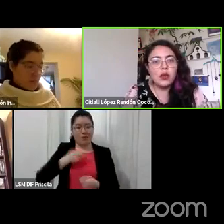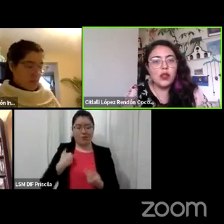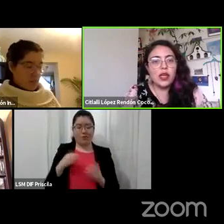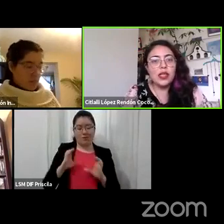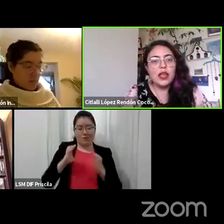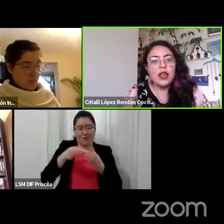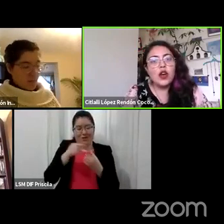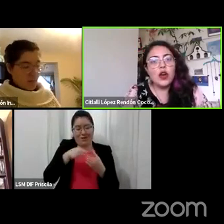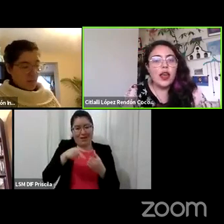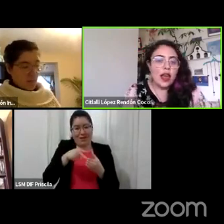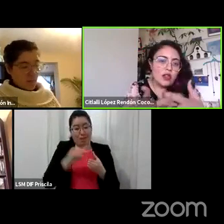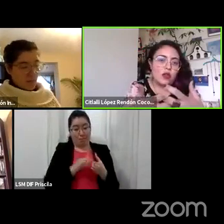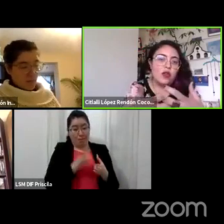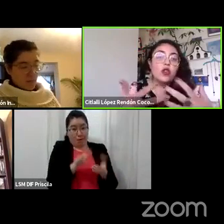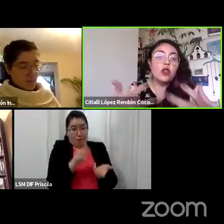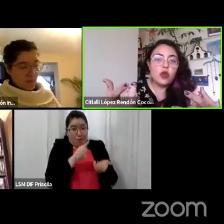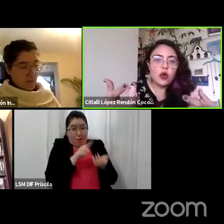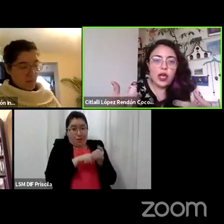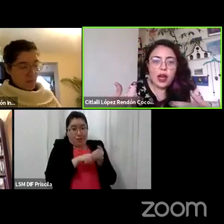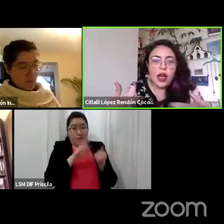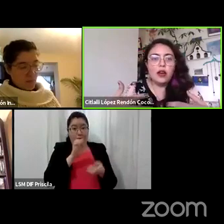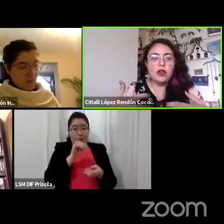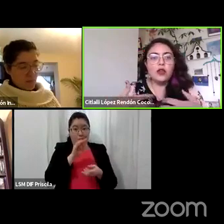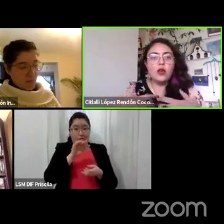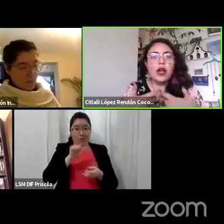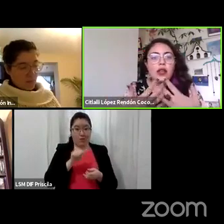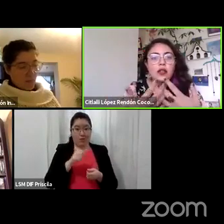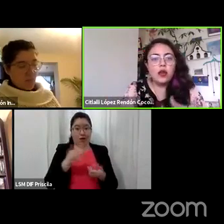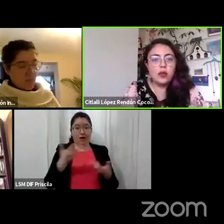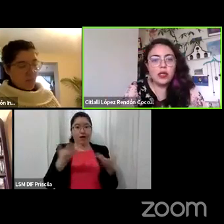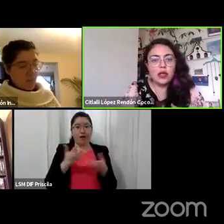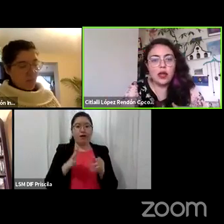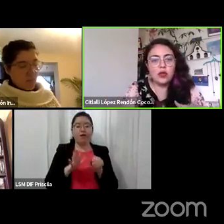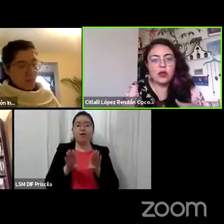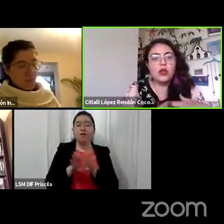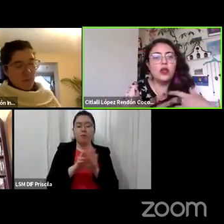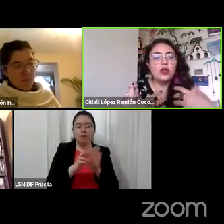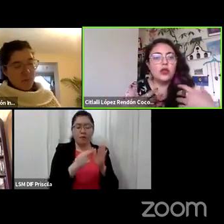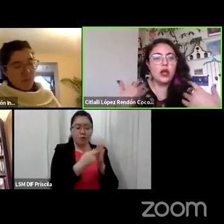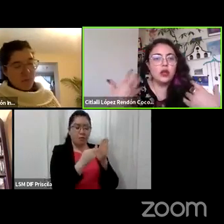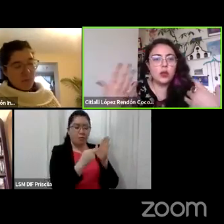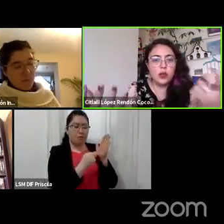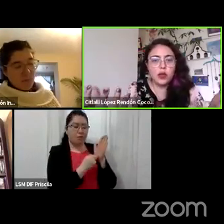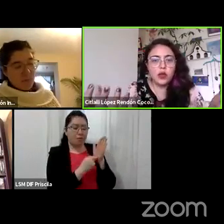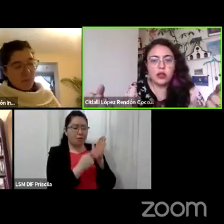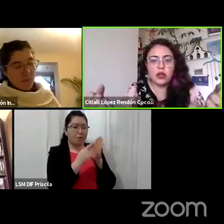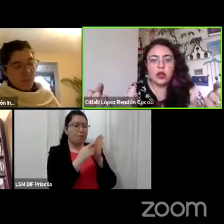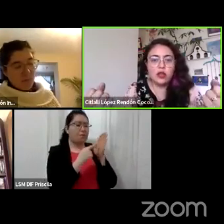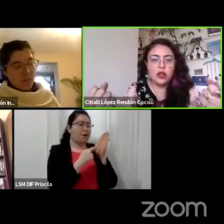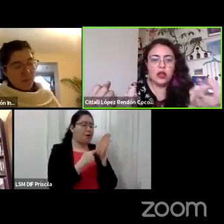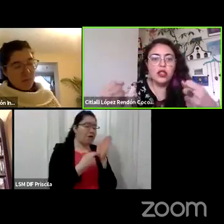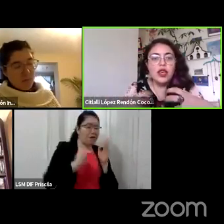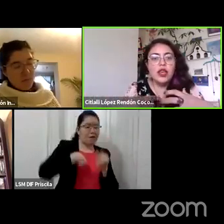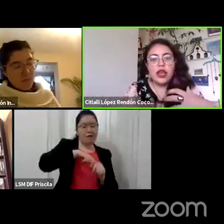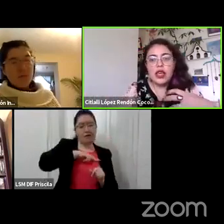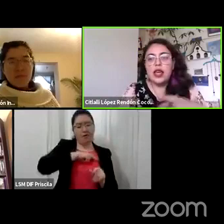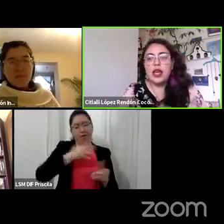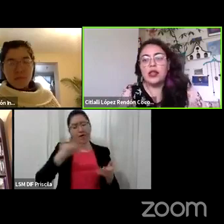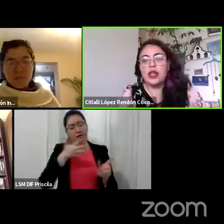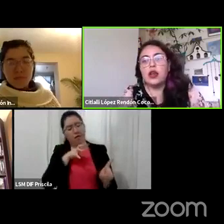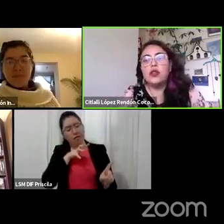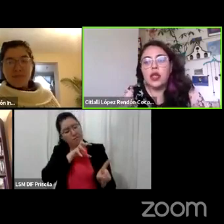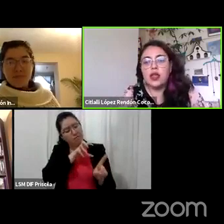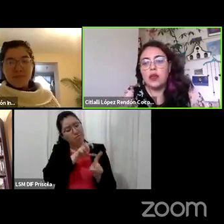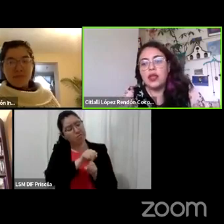que hacemos es eso, ¿no? Construir las normas entre nosotras, construir los propósitos entre nosotros